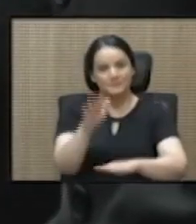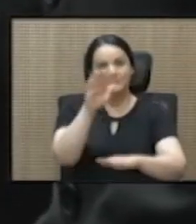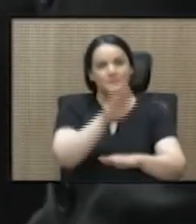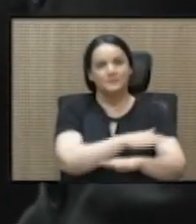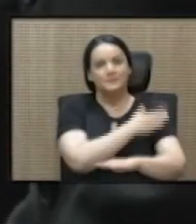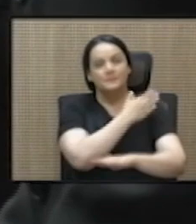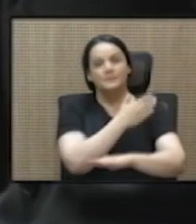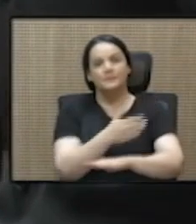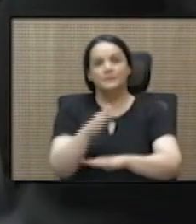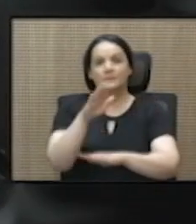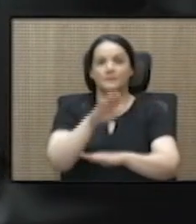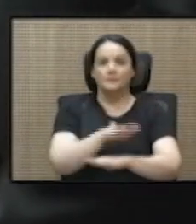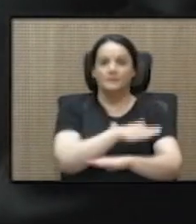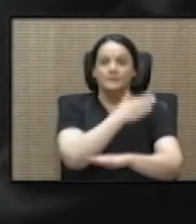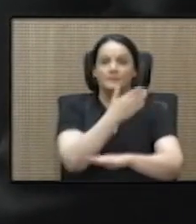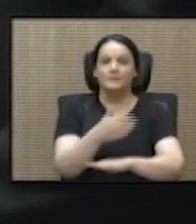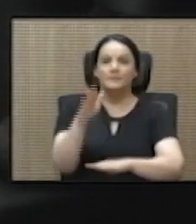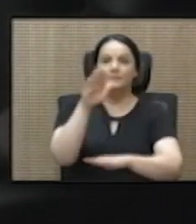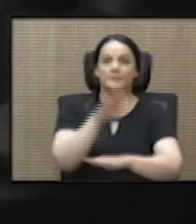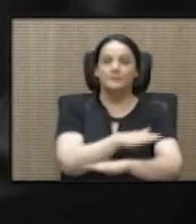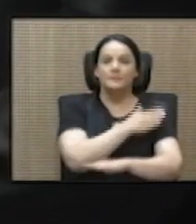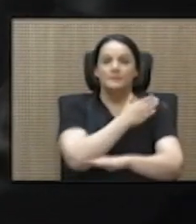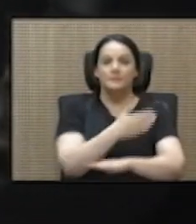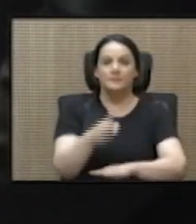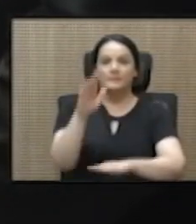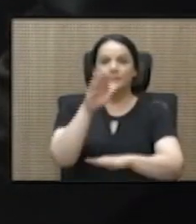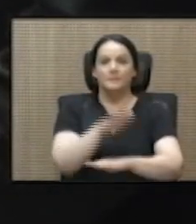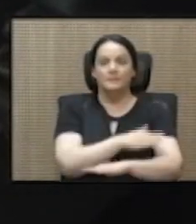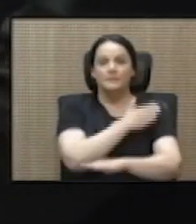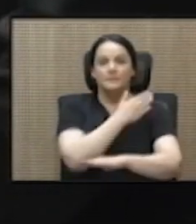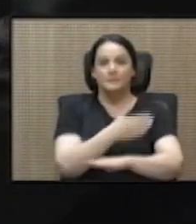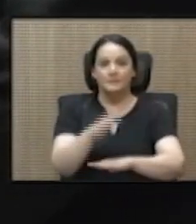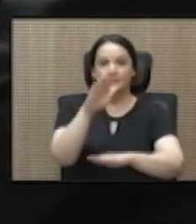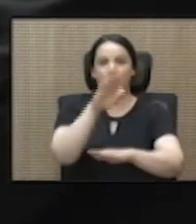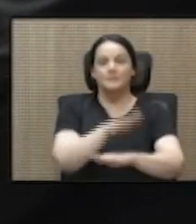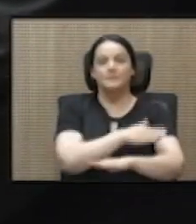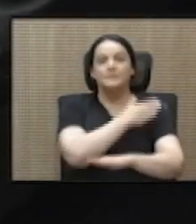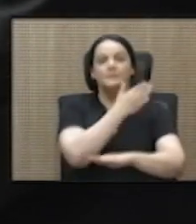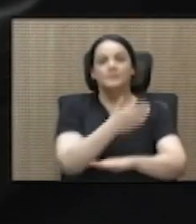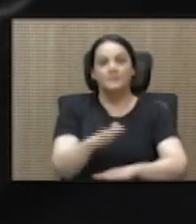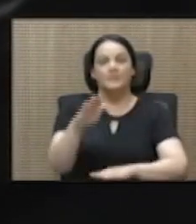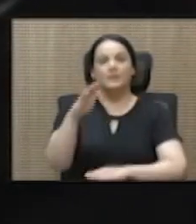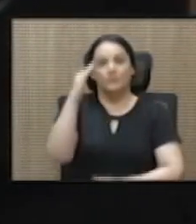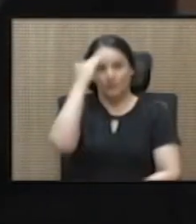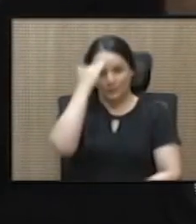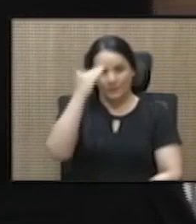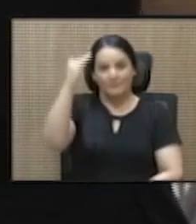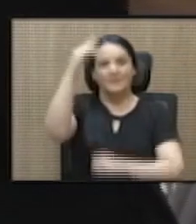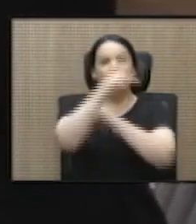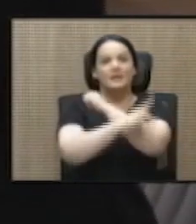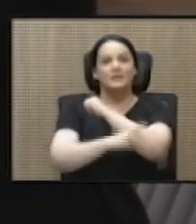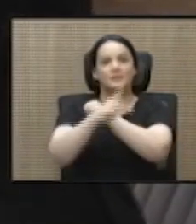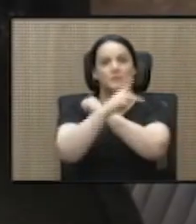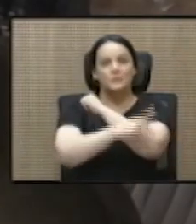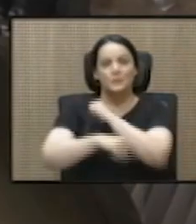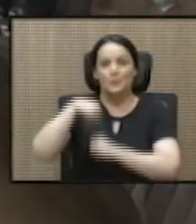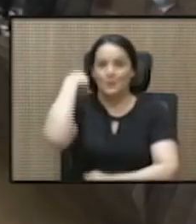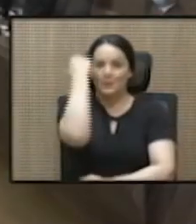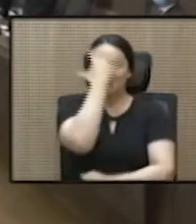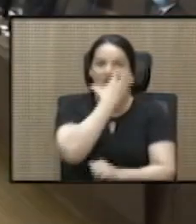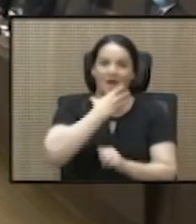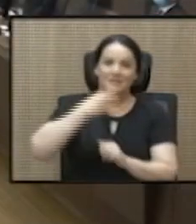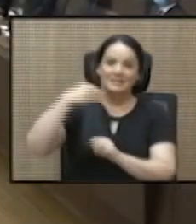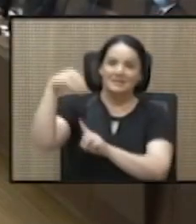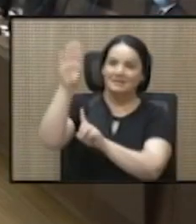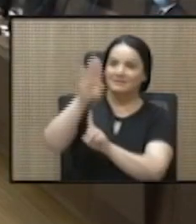tercer año de gestión. A lo largo de su discurso, Alvarado enfatizó los grandes problemas que había generado la pandemia durante